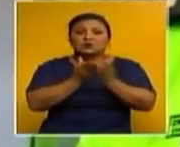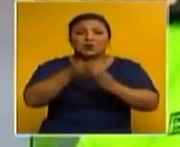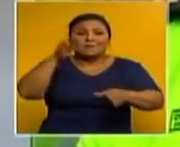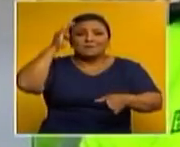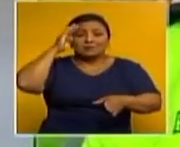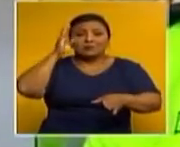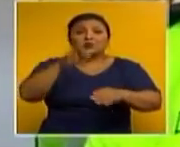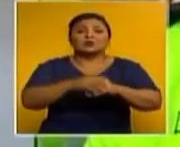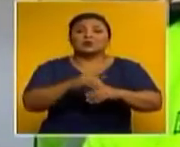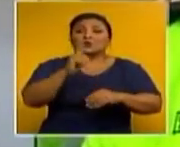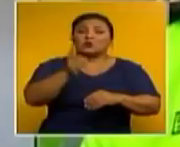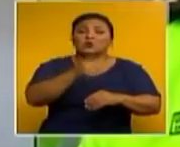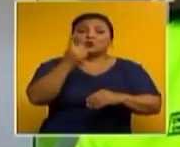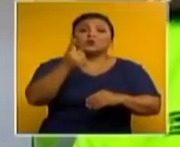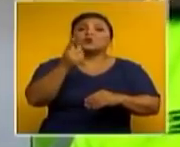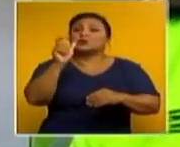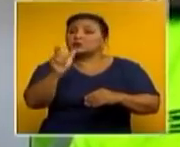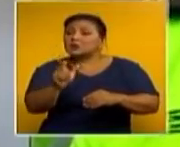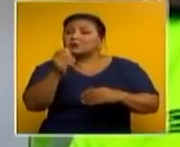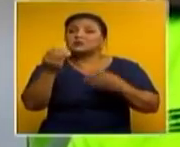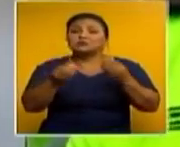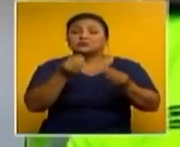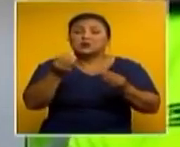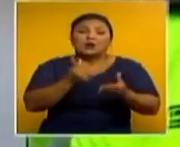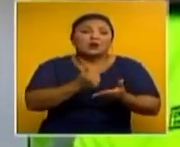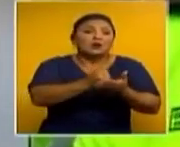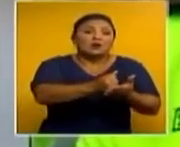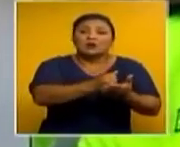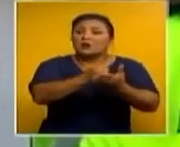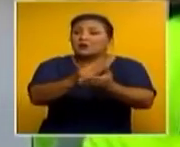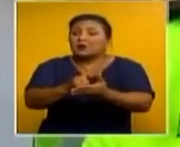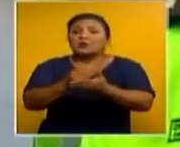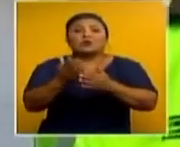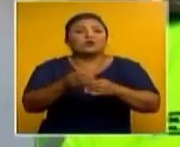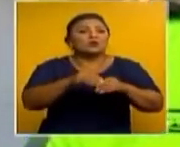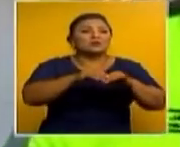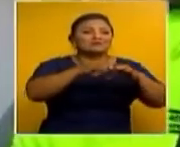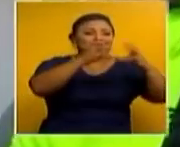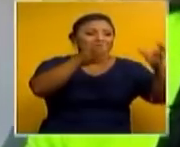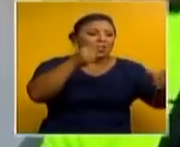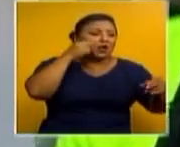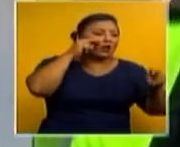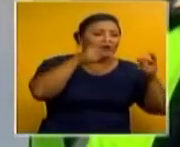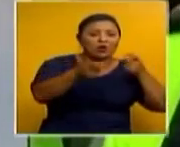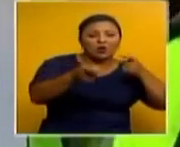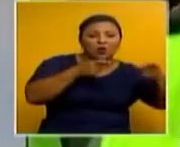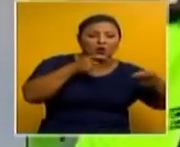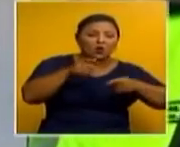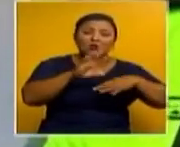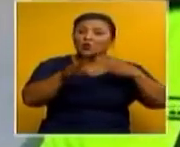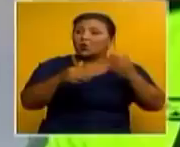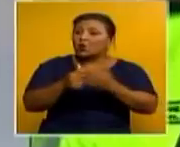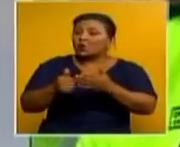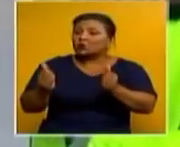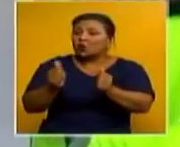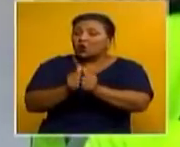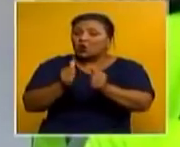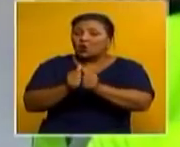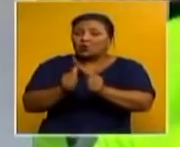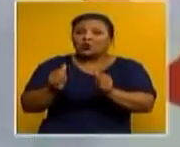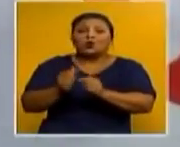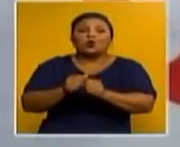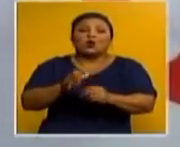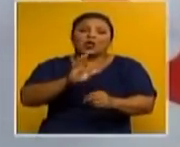de ellos brindando la seguridad necesaria a las urnas electorales y el otro obviamente acompañando al equipo técnico